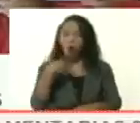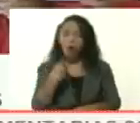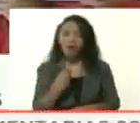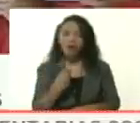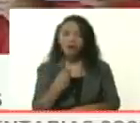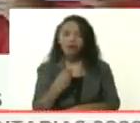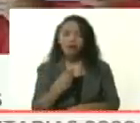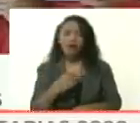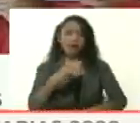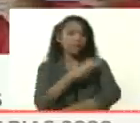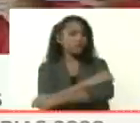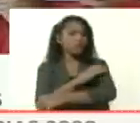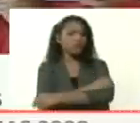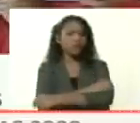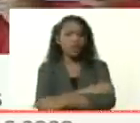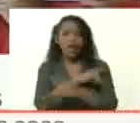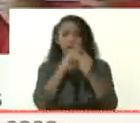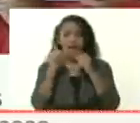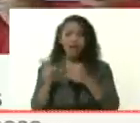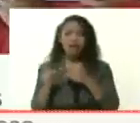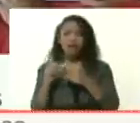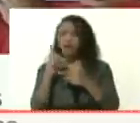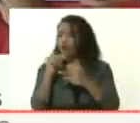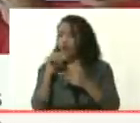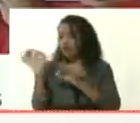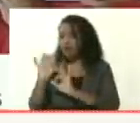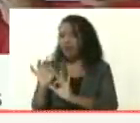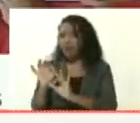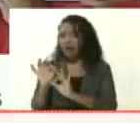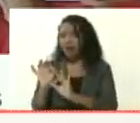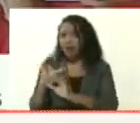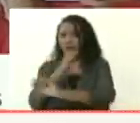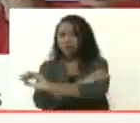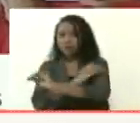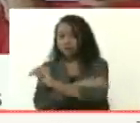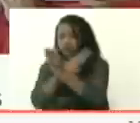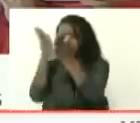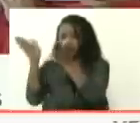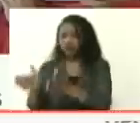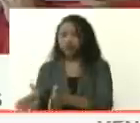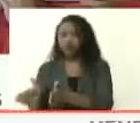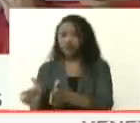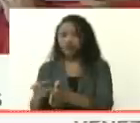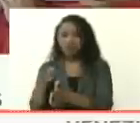derecha, desafortunadamente no ha ocurrido. Ahí los jóvenes